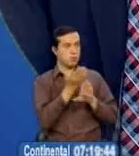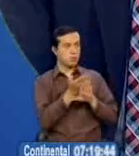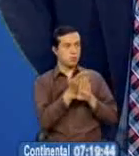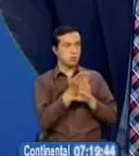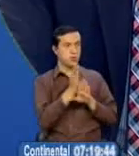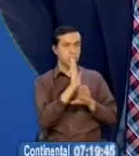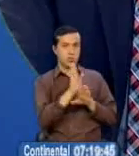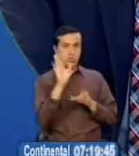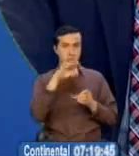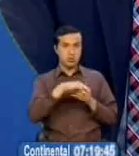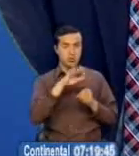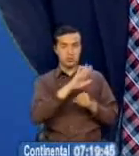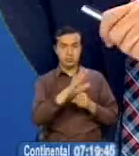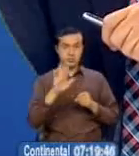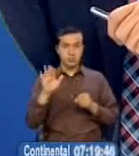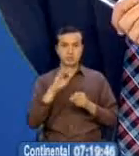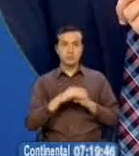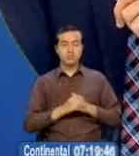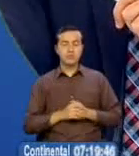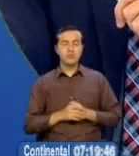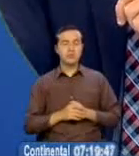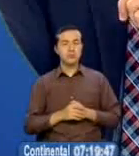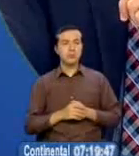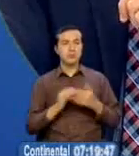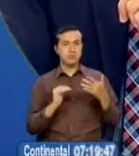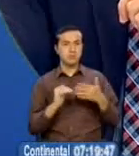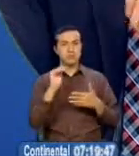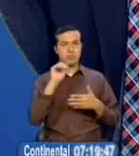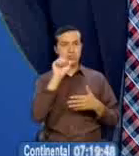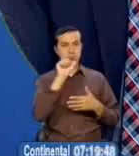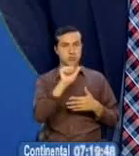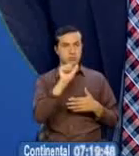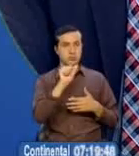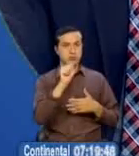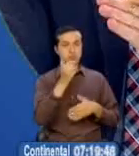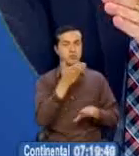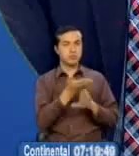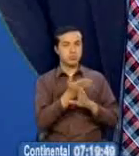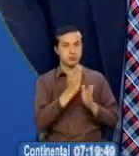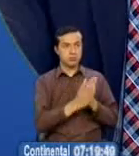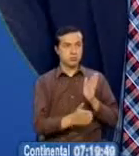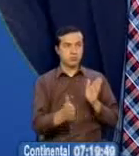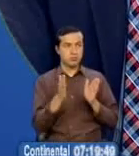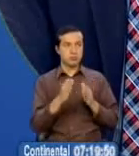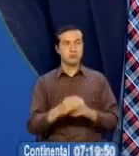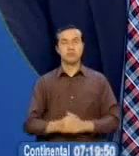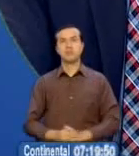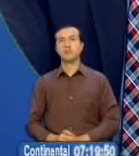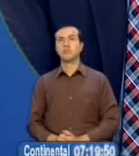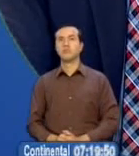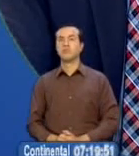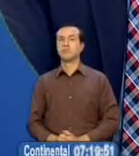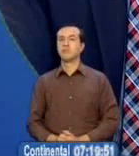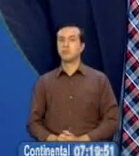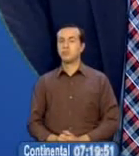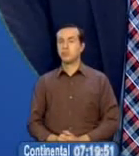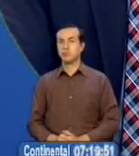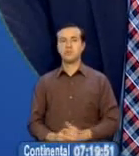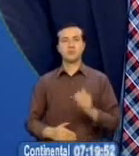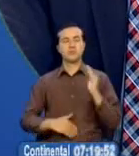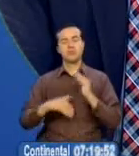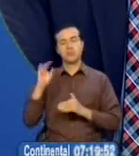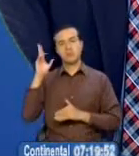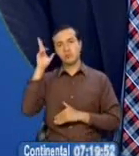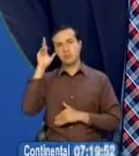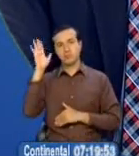quienes puedan votar por usted subirla a la categoría A en ese tiempo? Yo voy más allá de eso. Yo